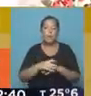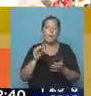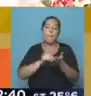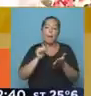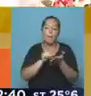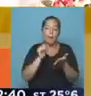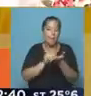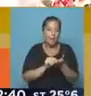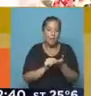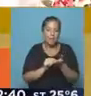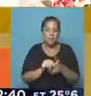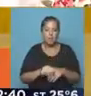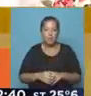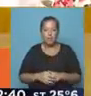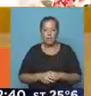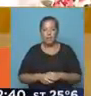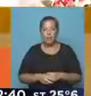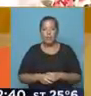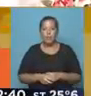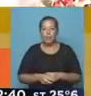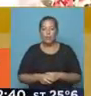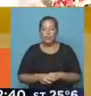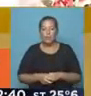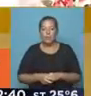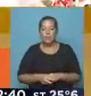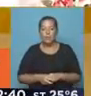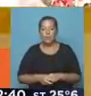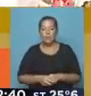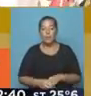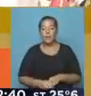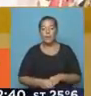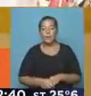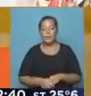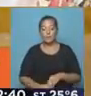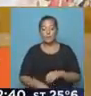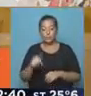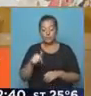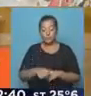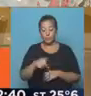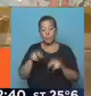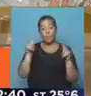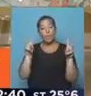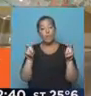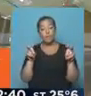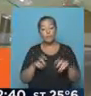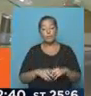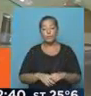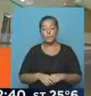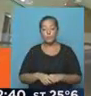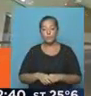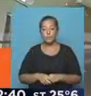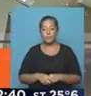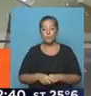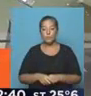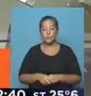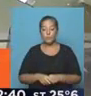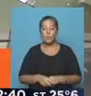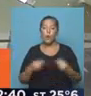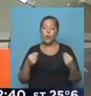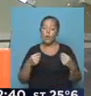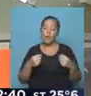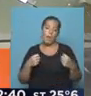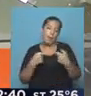casos que se van este relatando es decir que este es un una una cuestión que eh hubo grandes empresas